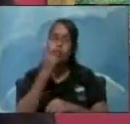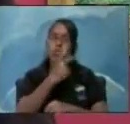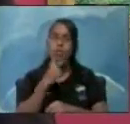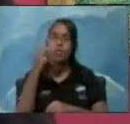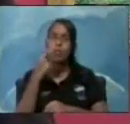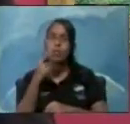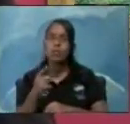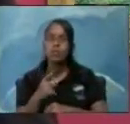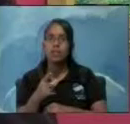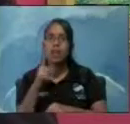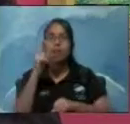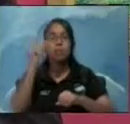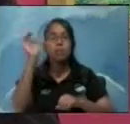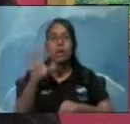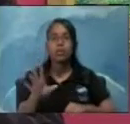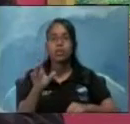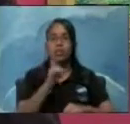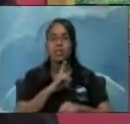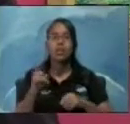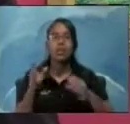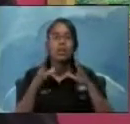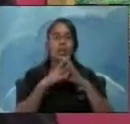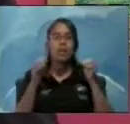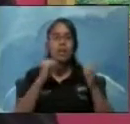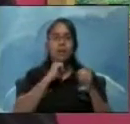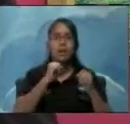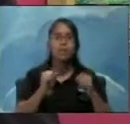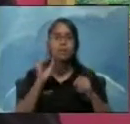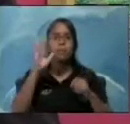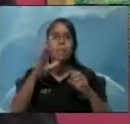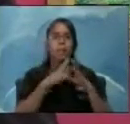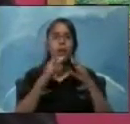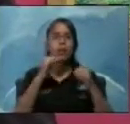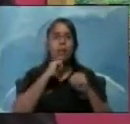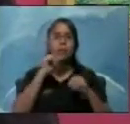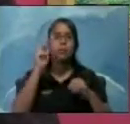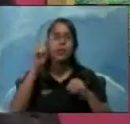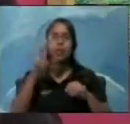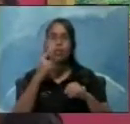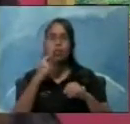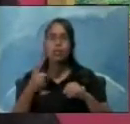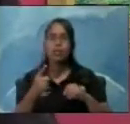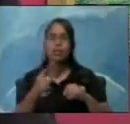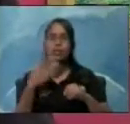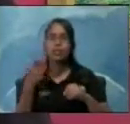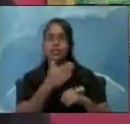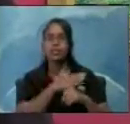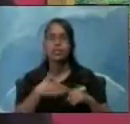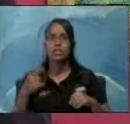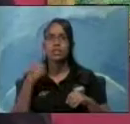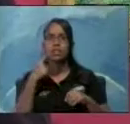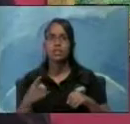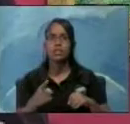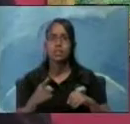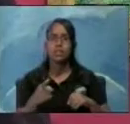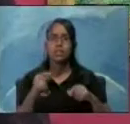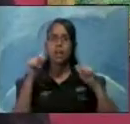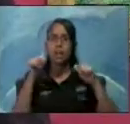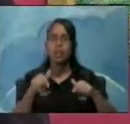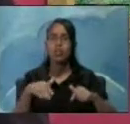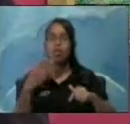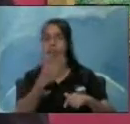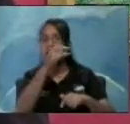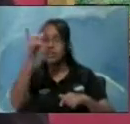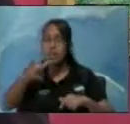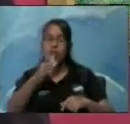pastor hace un momento atónitos y perplejos diciendo unos a otros Qué quiere decir esto qué será lo que quiere